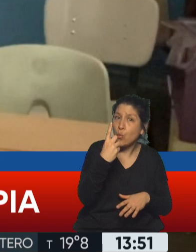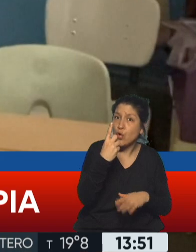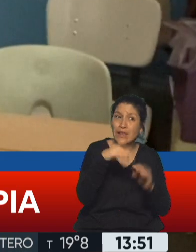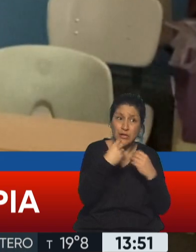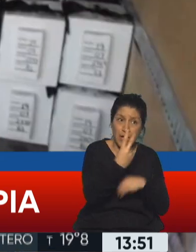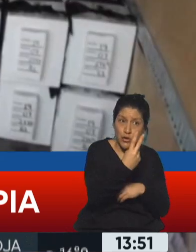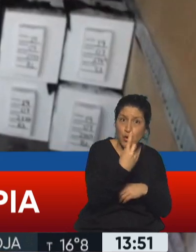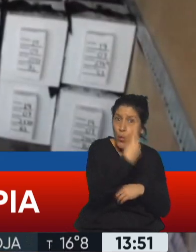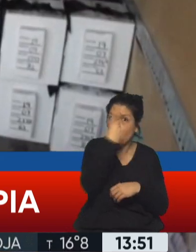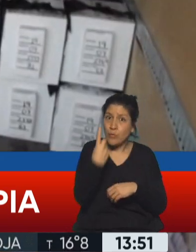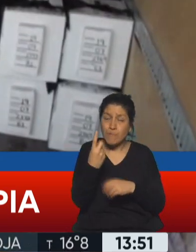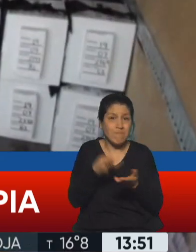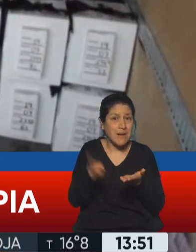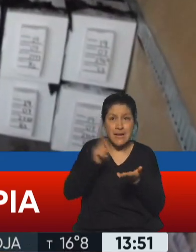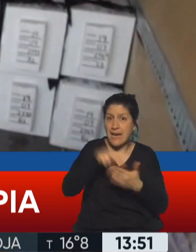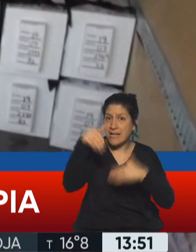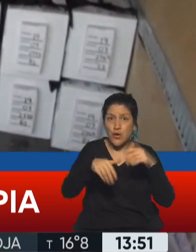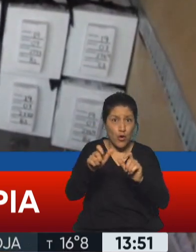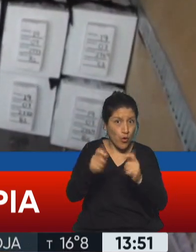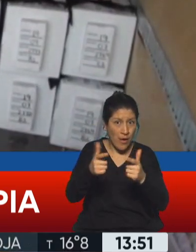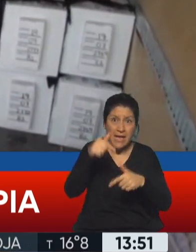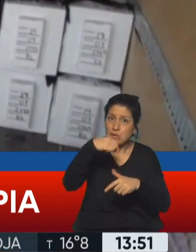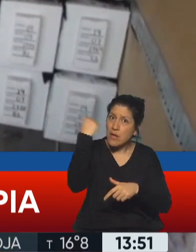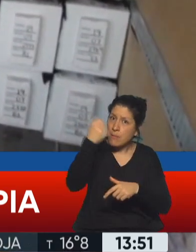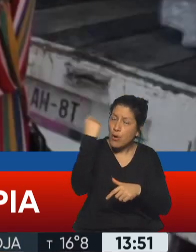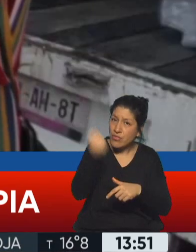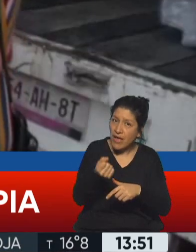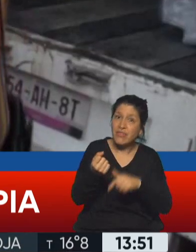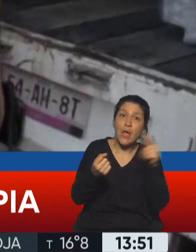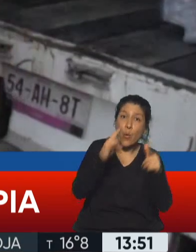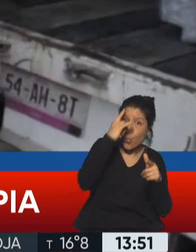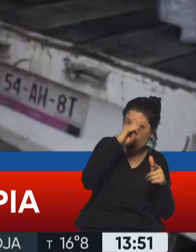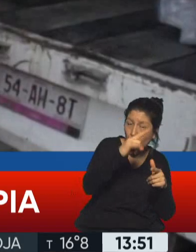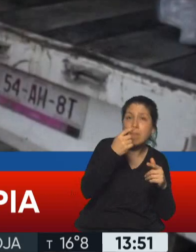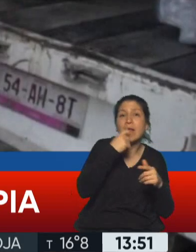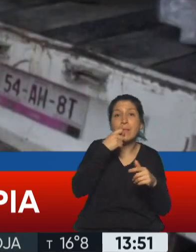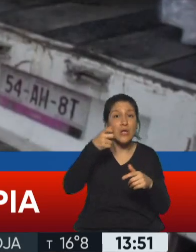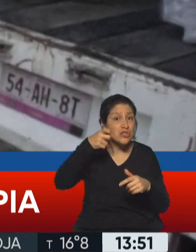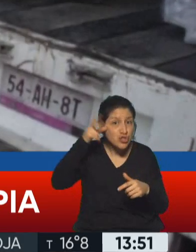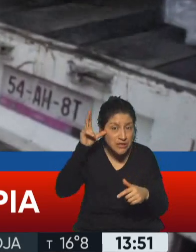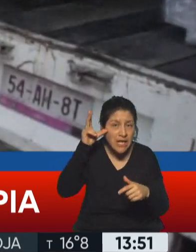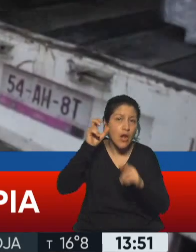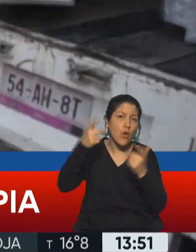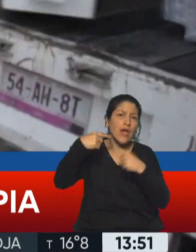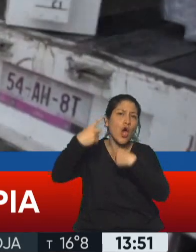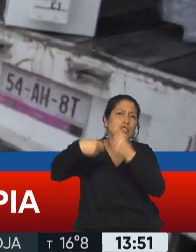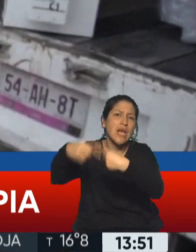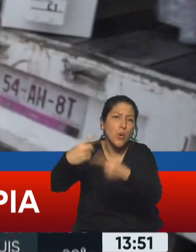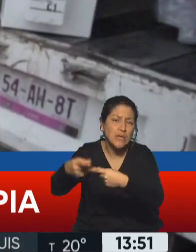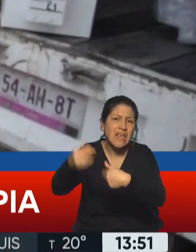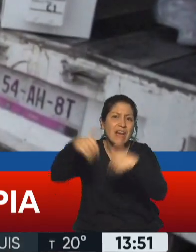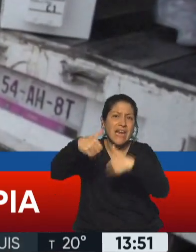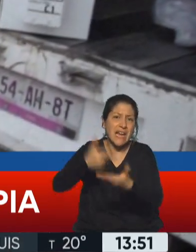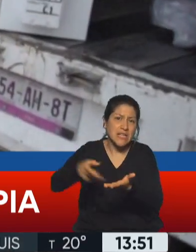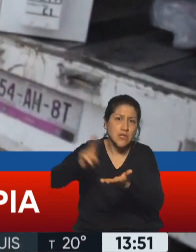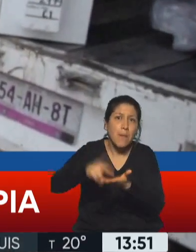donde no hay reelección. Sí, ese es un dato importantísimo. Paraguay es el otro, no hay reelección nunca, porque en Chile, por ejemplo, no hay reelección consecutiva, no podés presentarte y